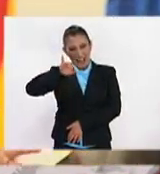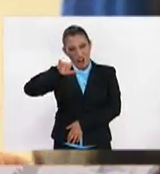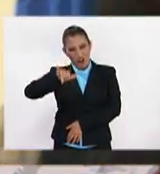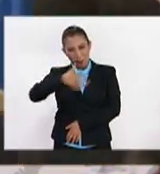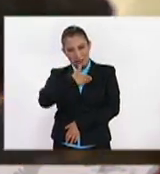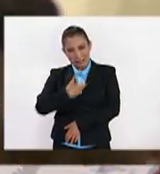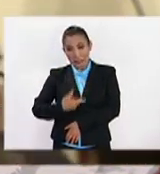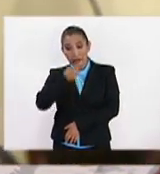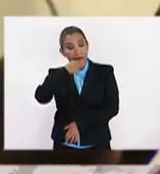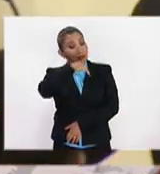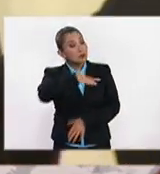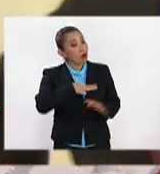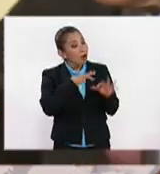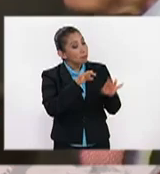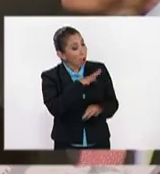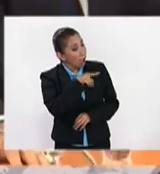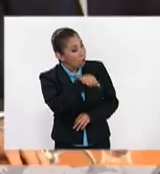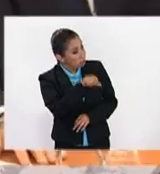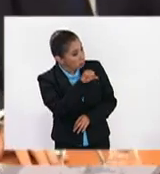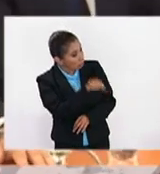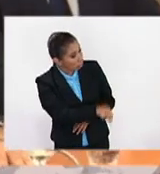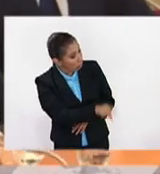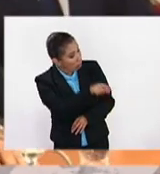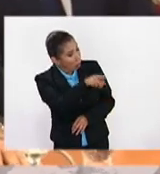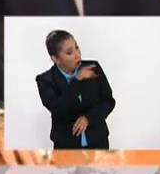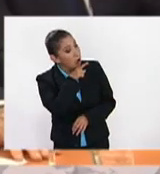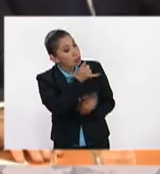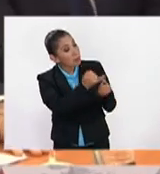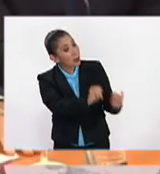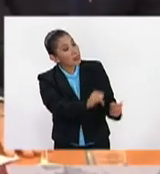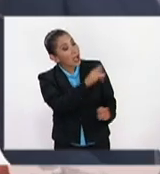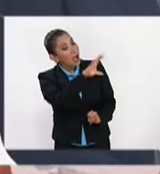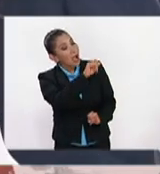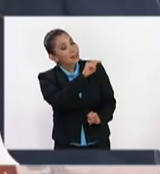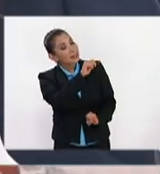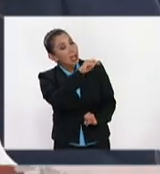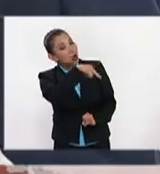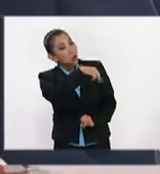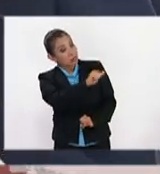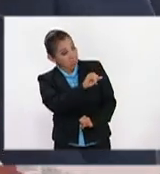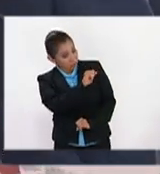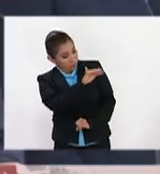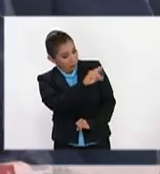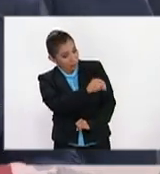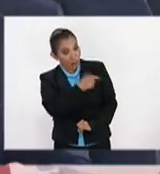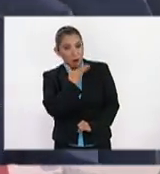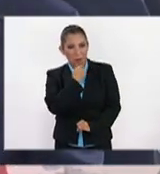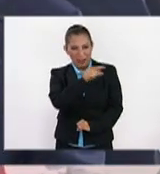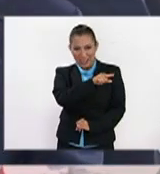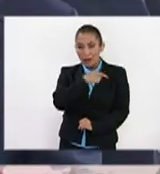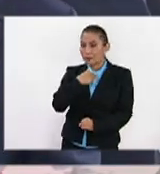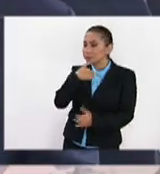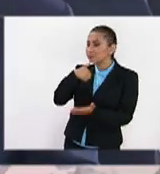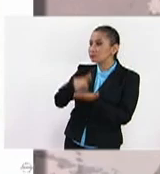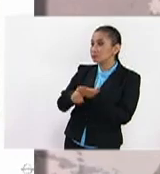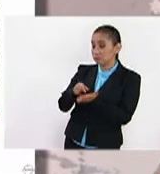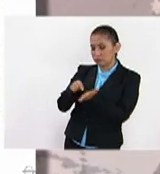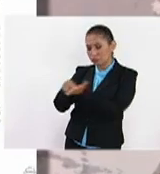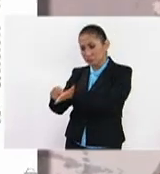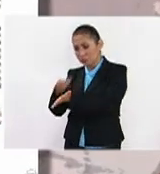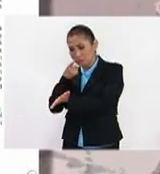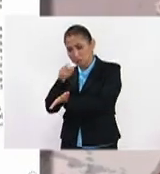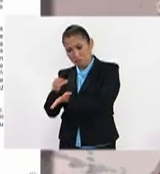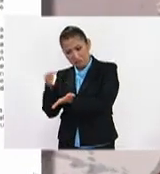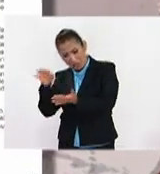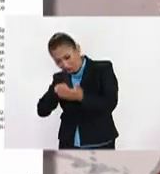se le pedía que confirmara si había o no declarado la independencia de Cataluña. Puigdemont no informa si